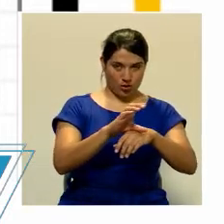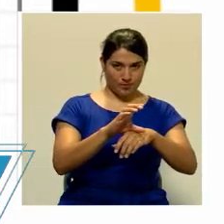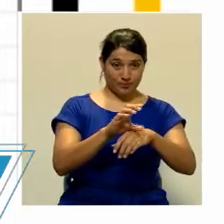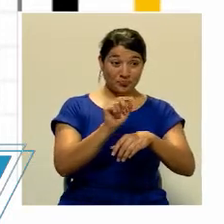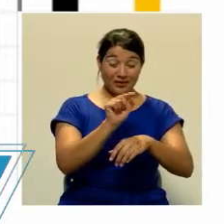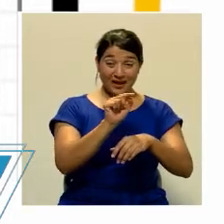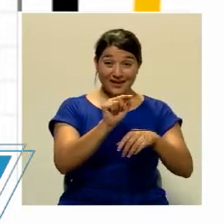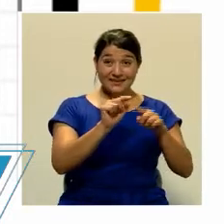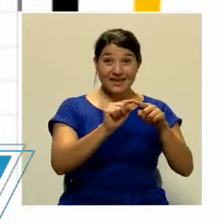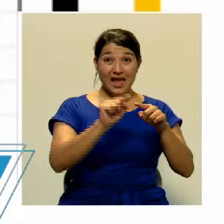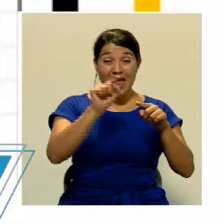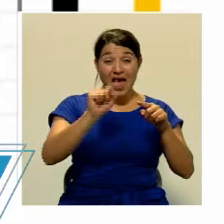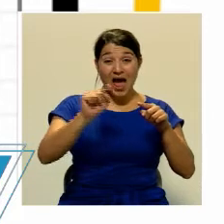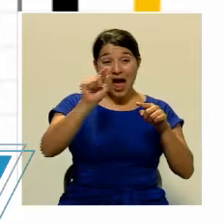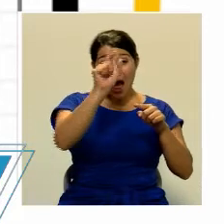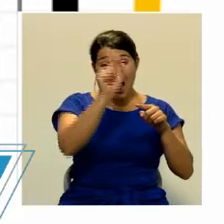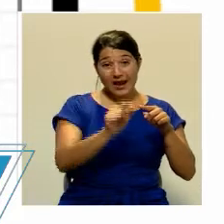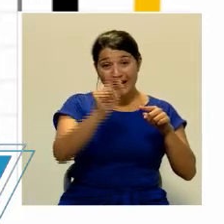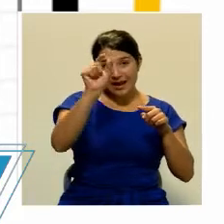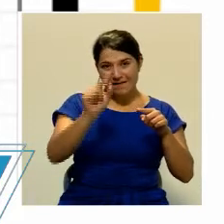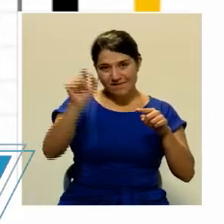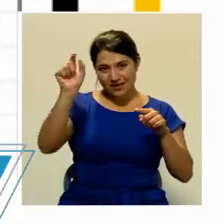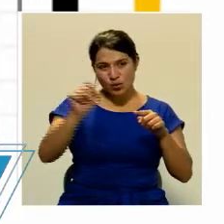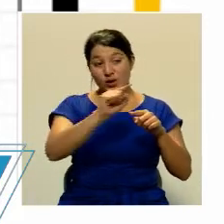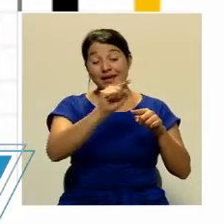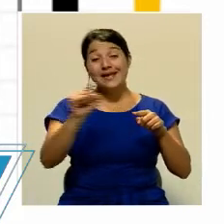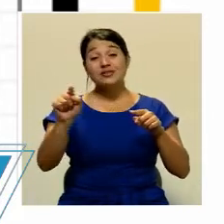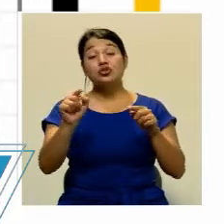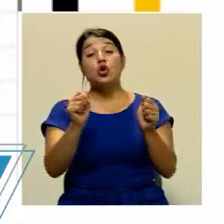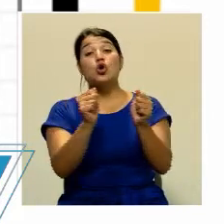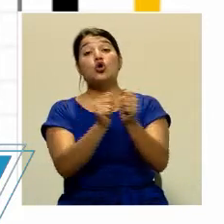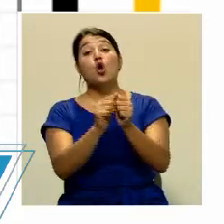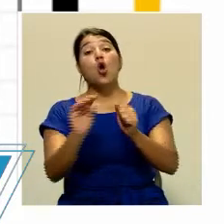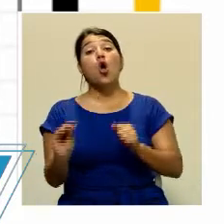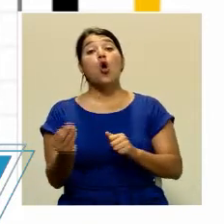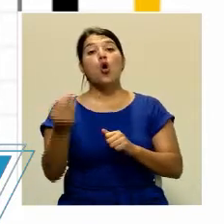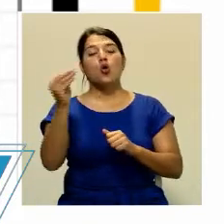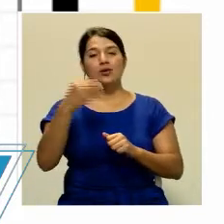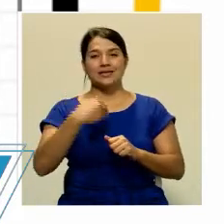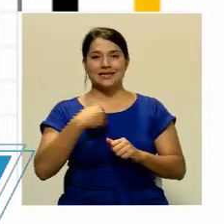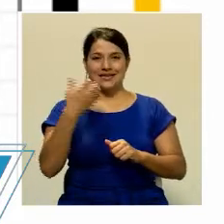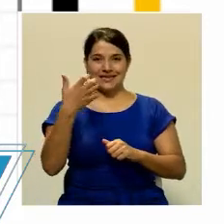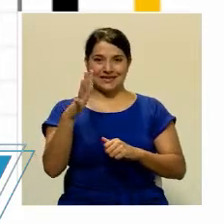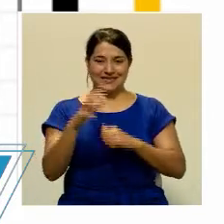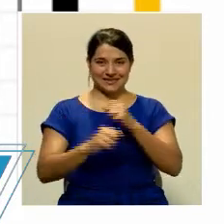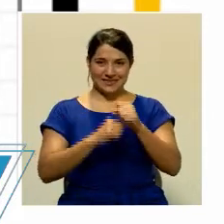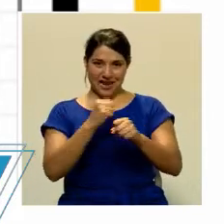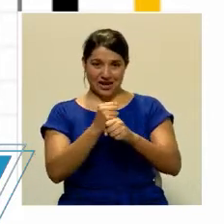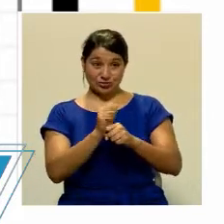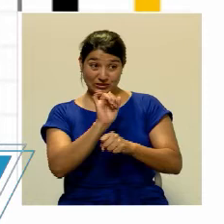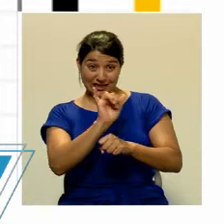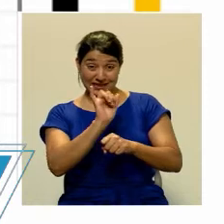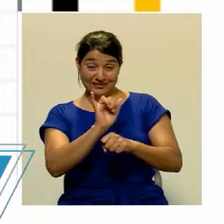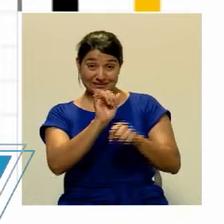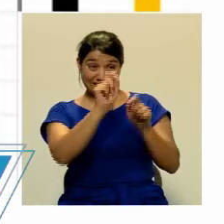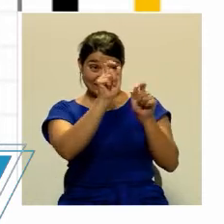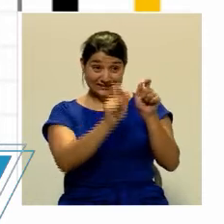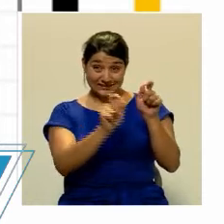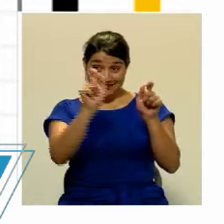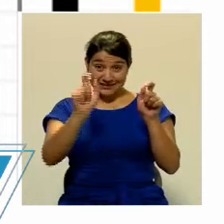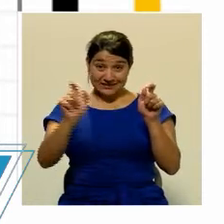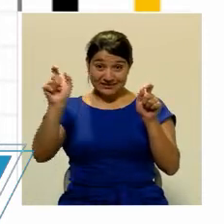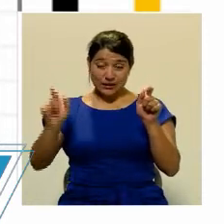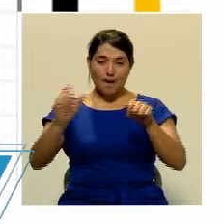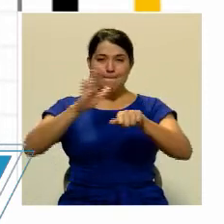este gráfico es con chicos de 15 años solamente, y la razón es esta, es porque es un gráfico que nos permite comparar